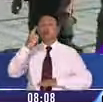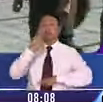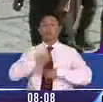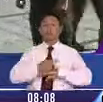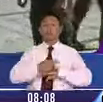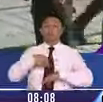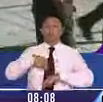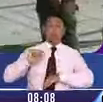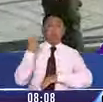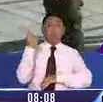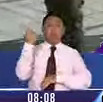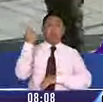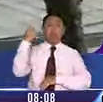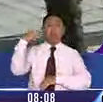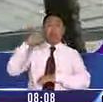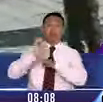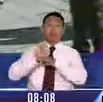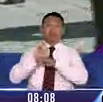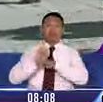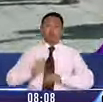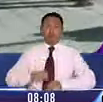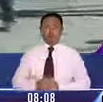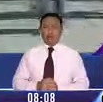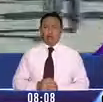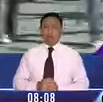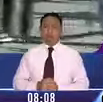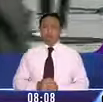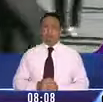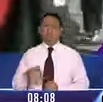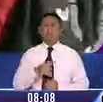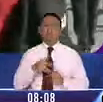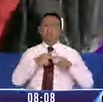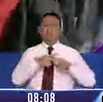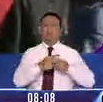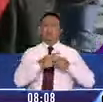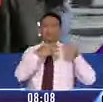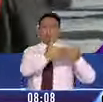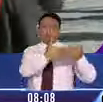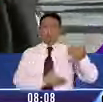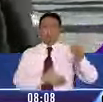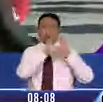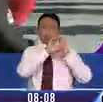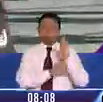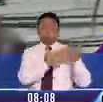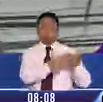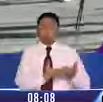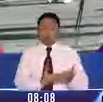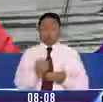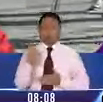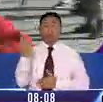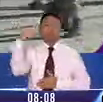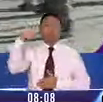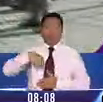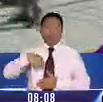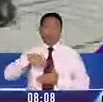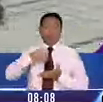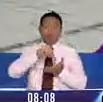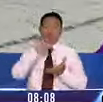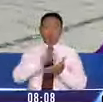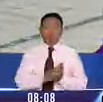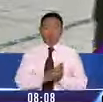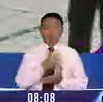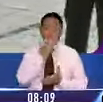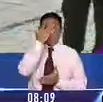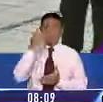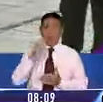histórico en el país. Es una herramienta constitucional que por primera vez se aplica porque se